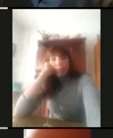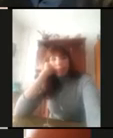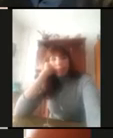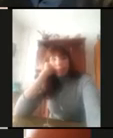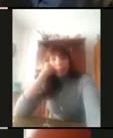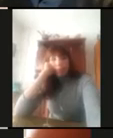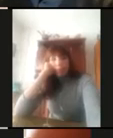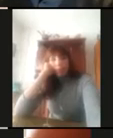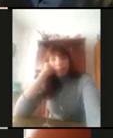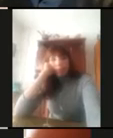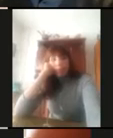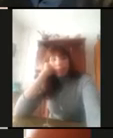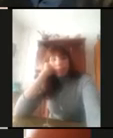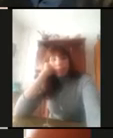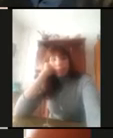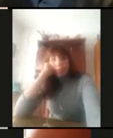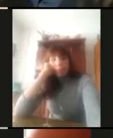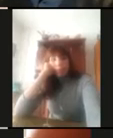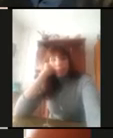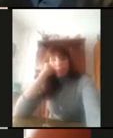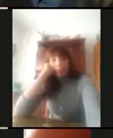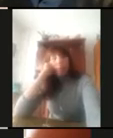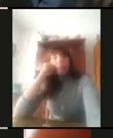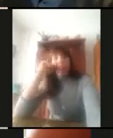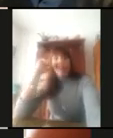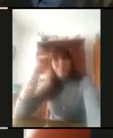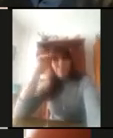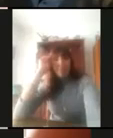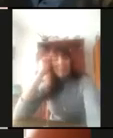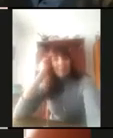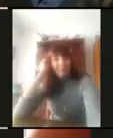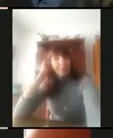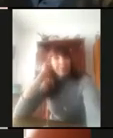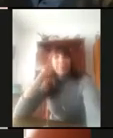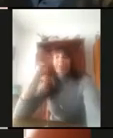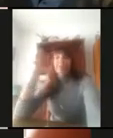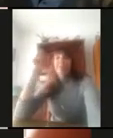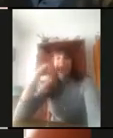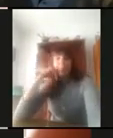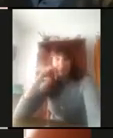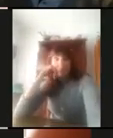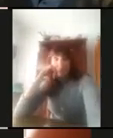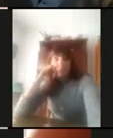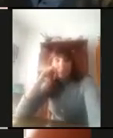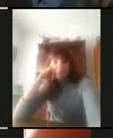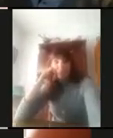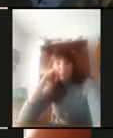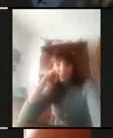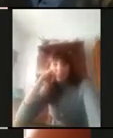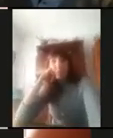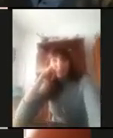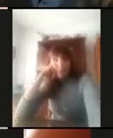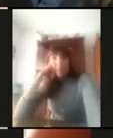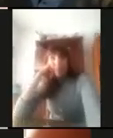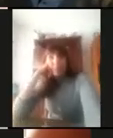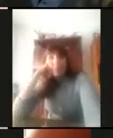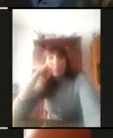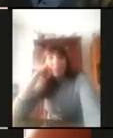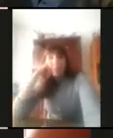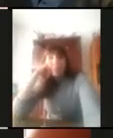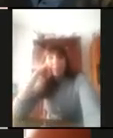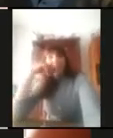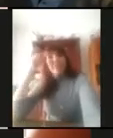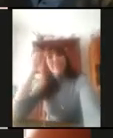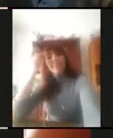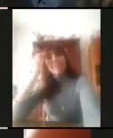universidad de buenos aires el autor del santo de la espada pero lee le envía una crítica a este